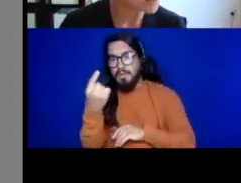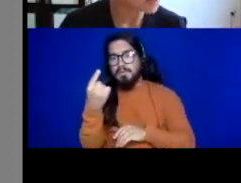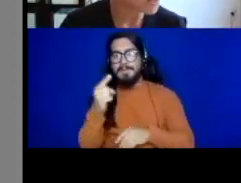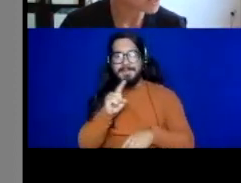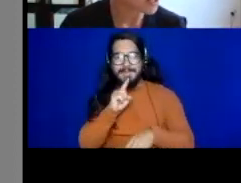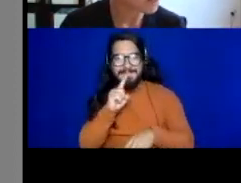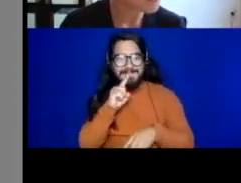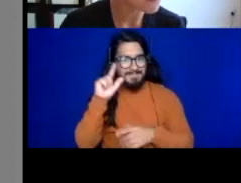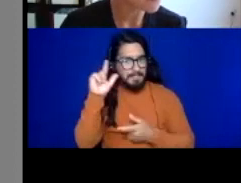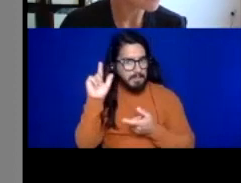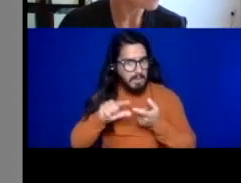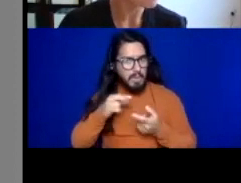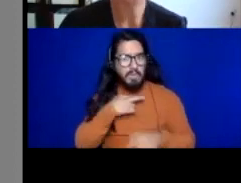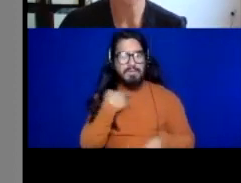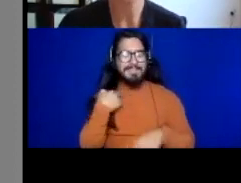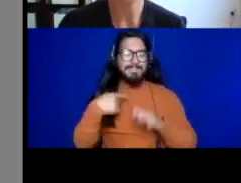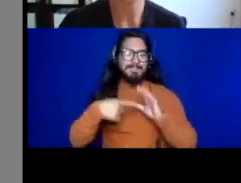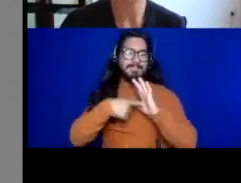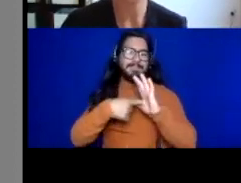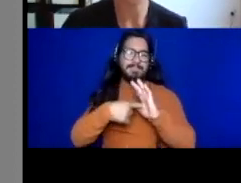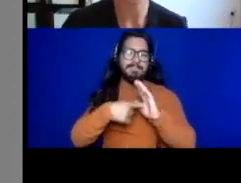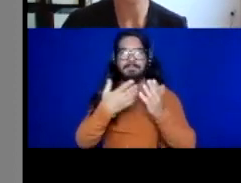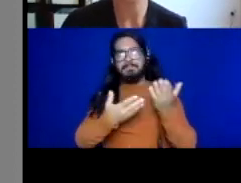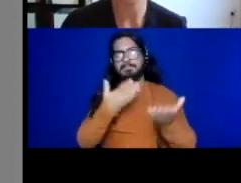tienes que entrar a algo que es bajo riesgo,